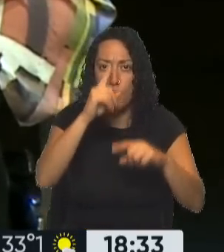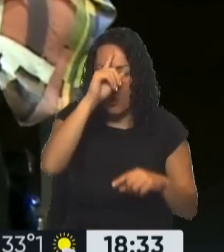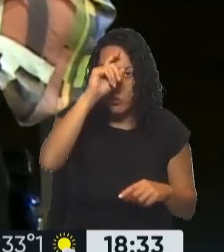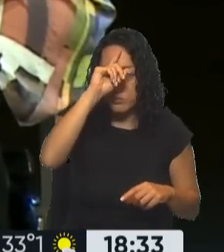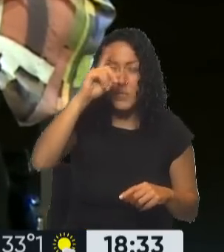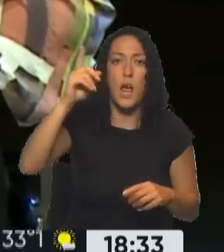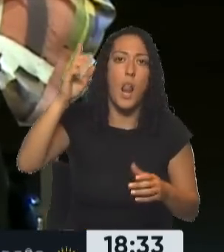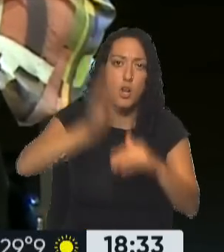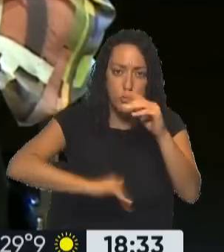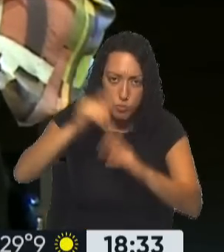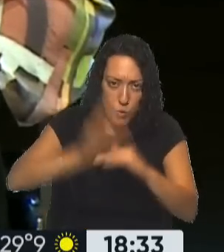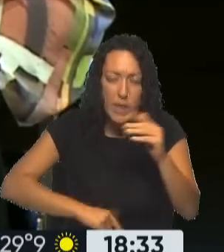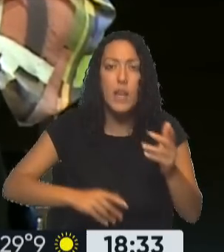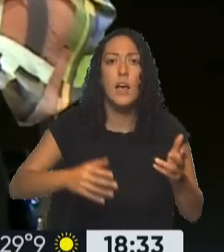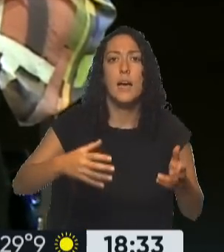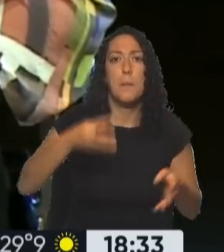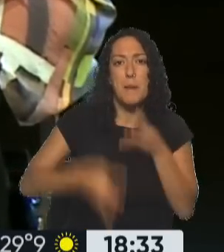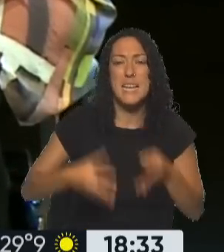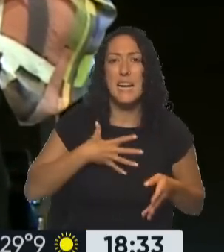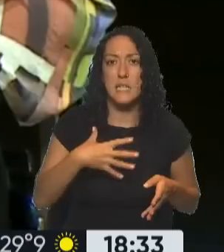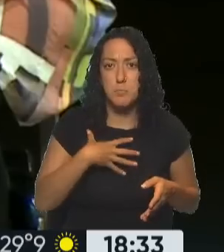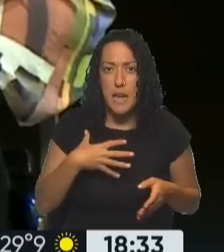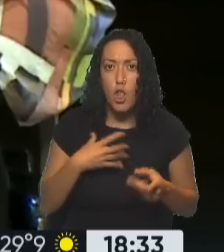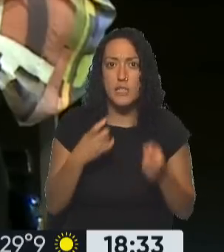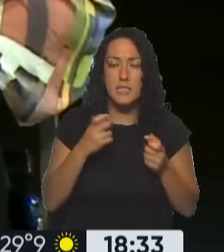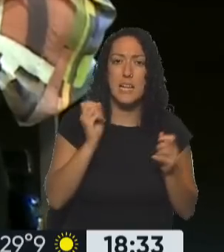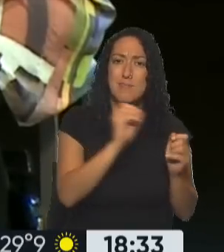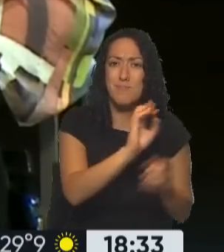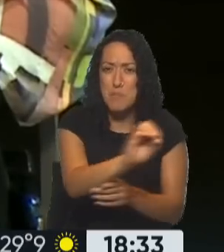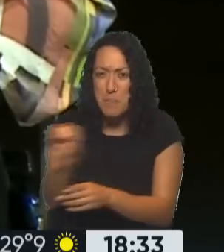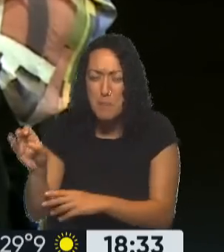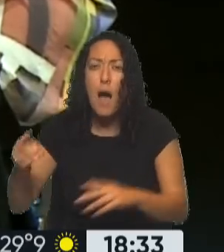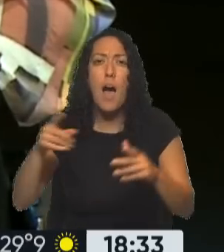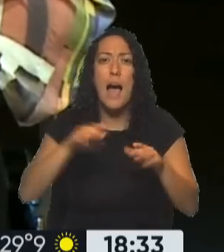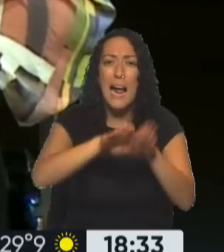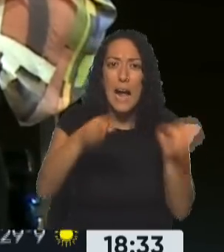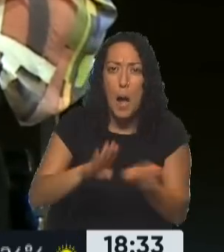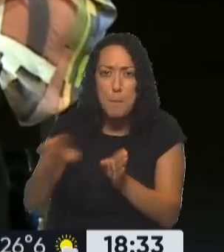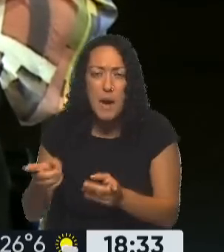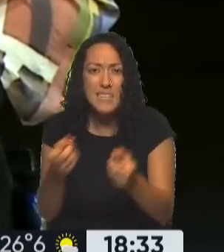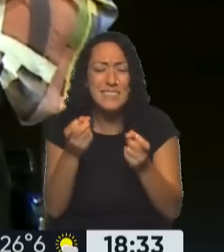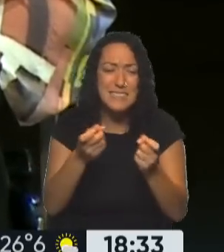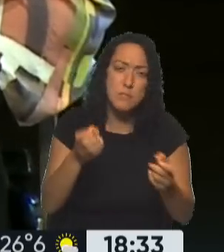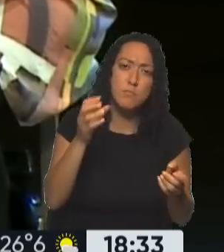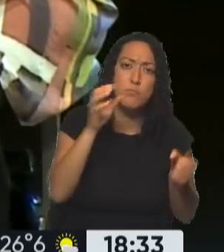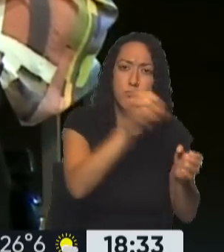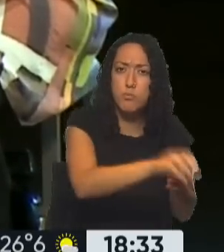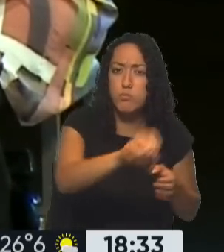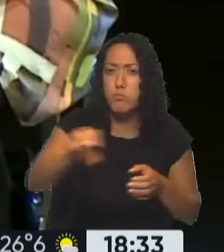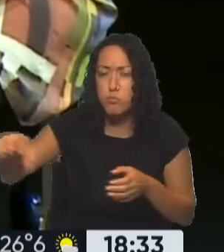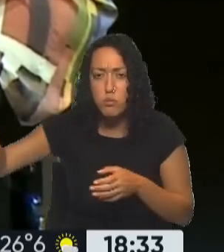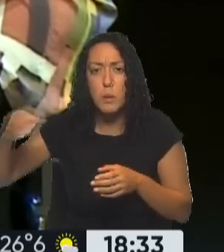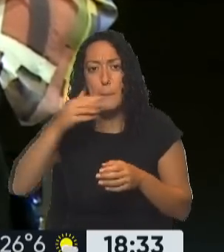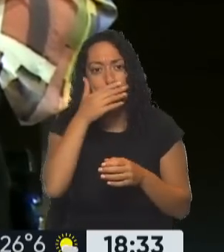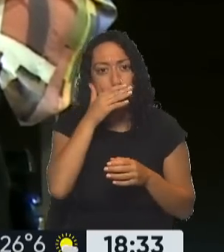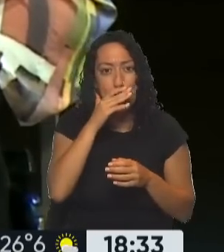y llevamos todos los respiradores que hicieron falta, y pusimos todas las camas de terapia que hicieron falta, y seguramente muchos médicos